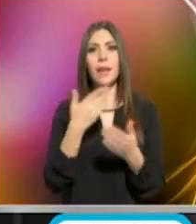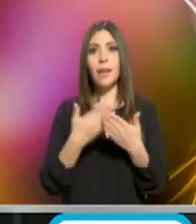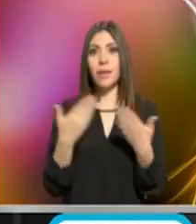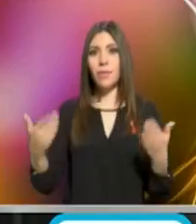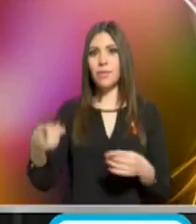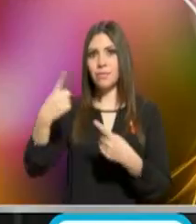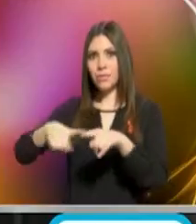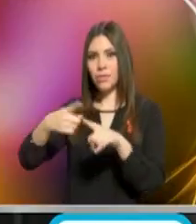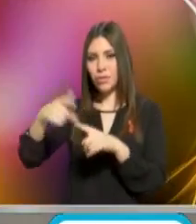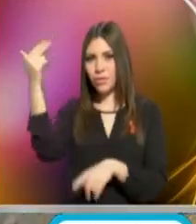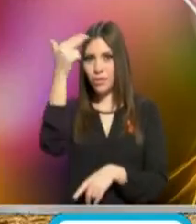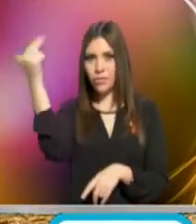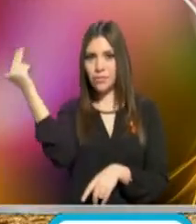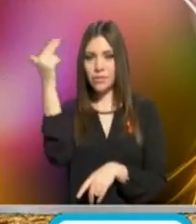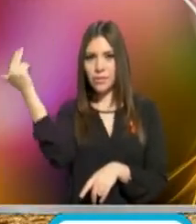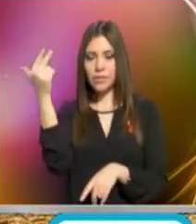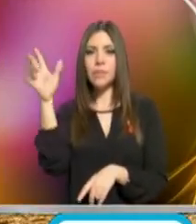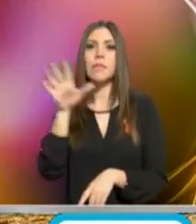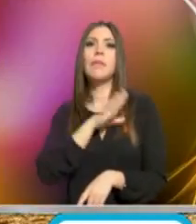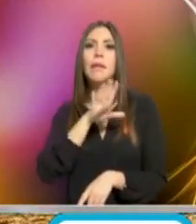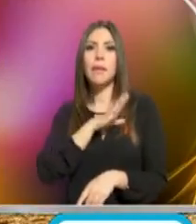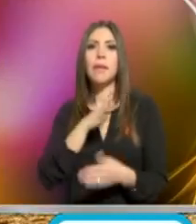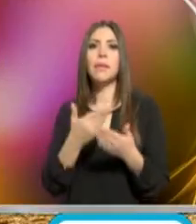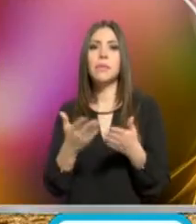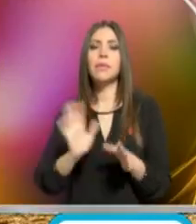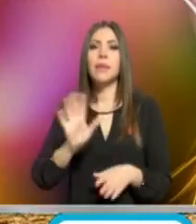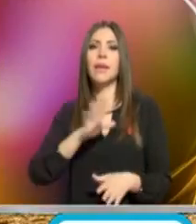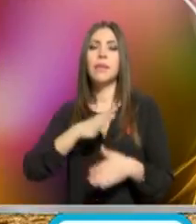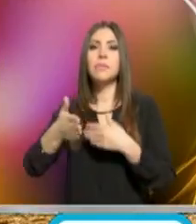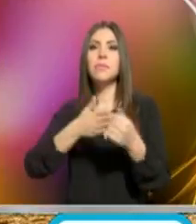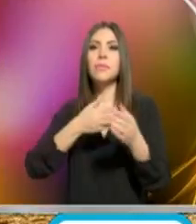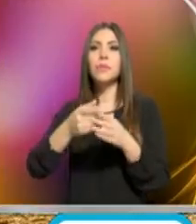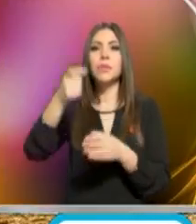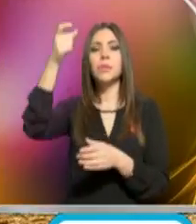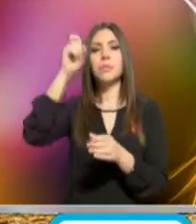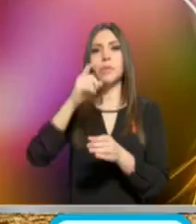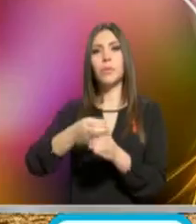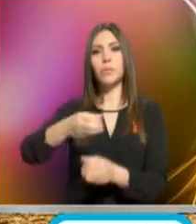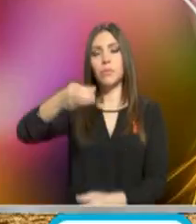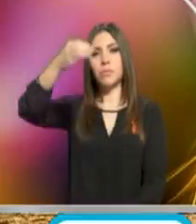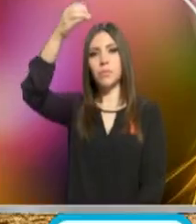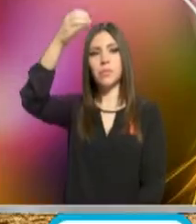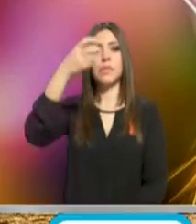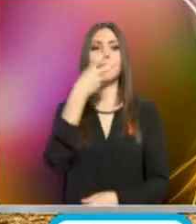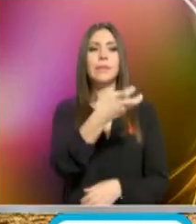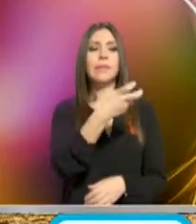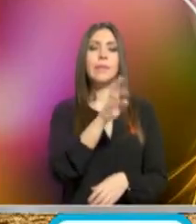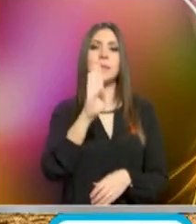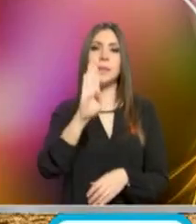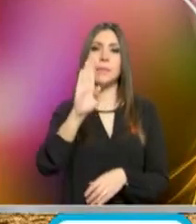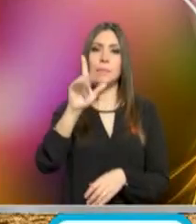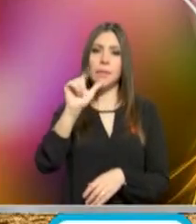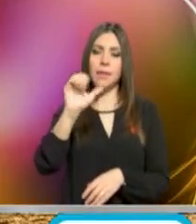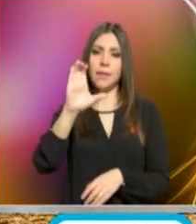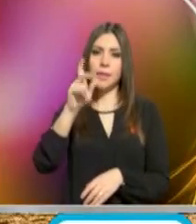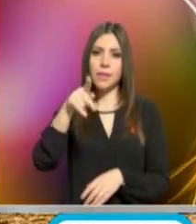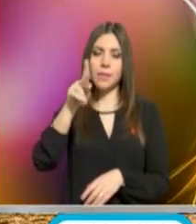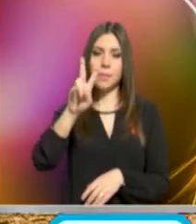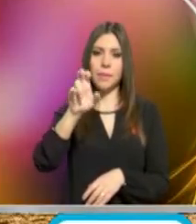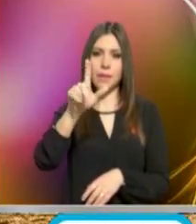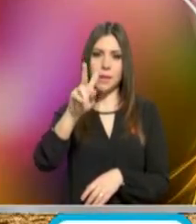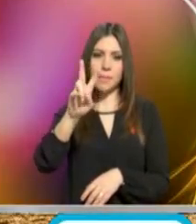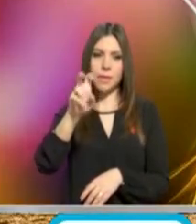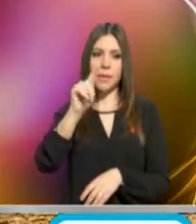tubo. Llévate esta sí. canción. Llévate esta canción. Aprovechen. Black Velvet, que es un clásico de Alana Miles para hacer un buen striptease. Vamos a escuchar un